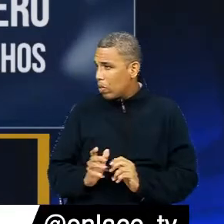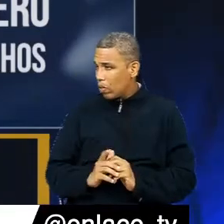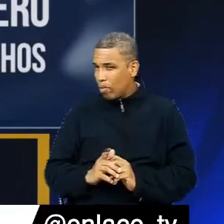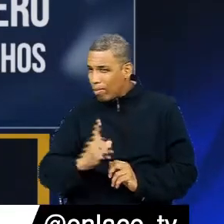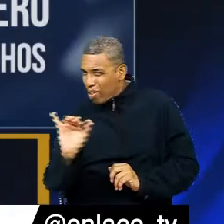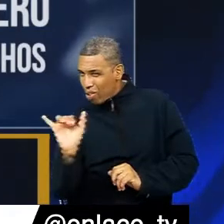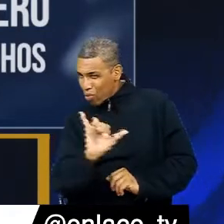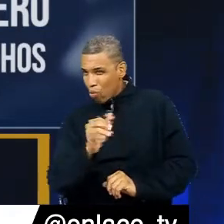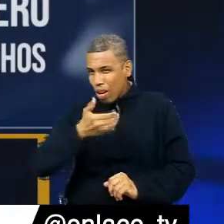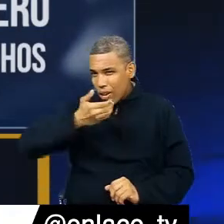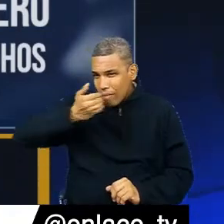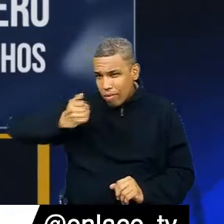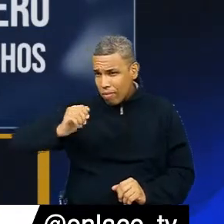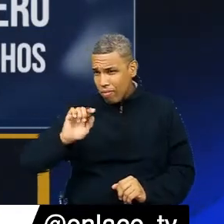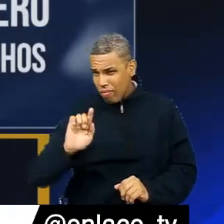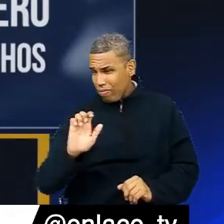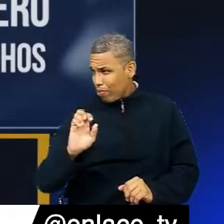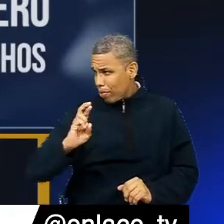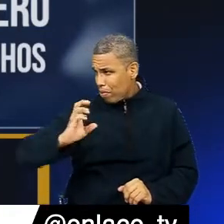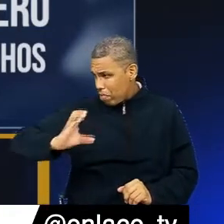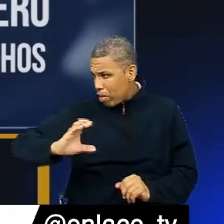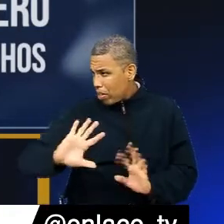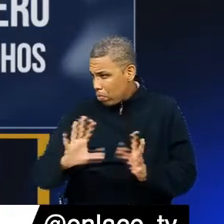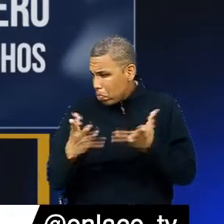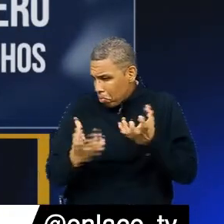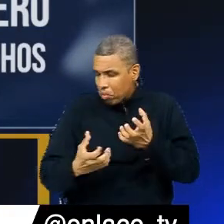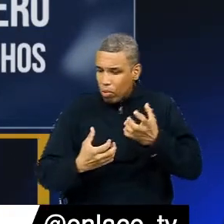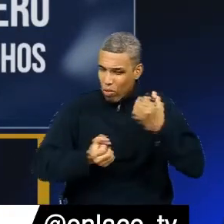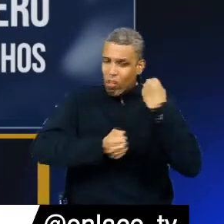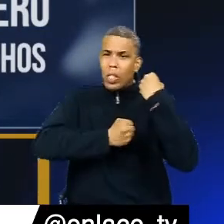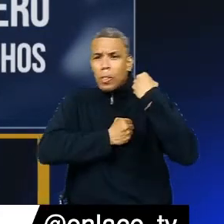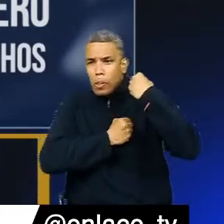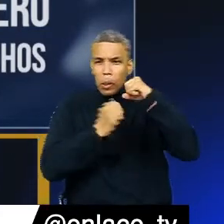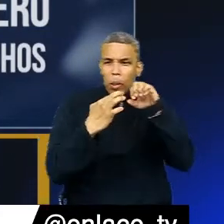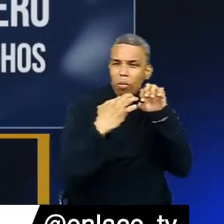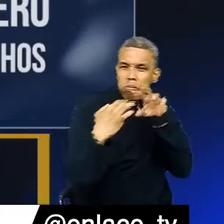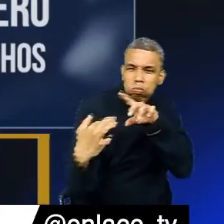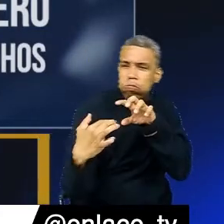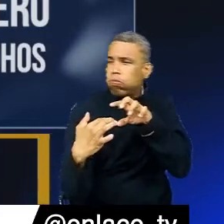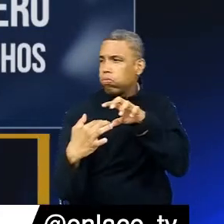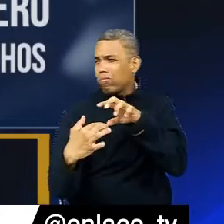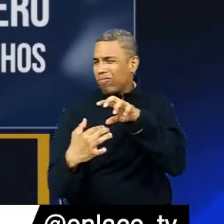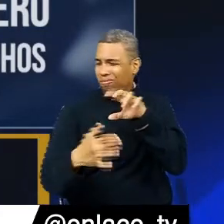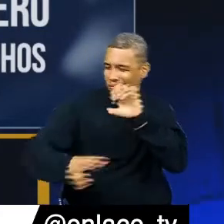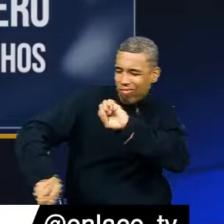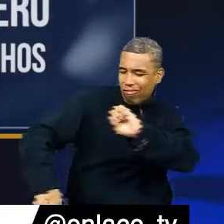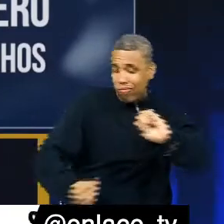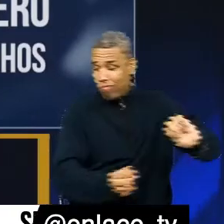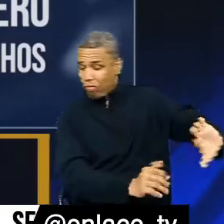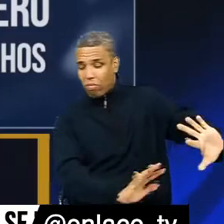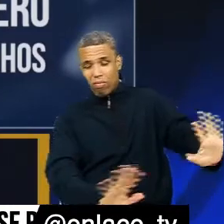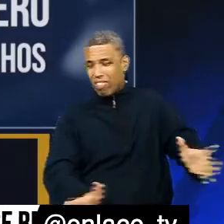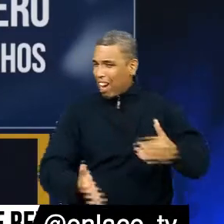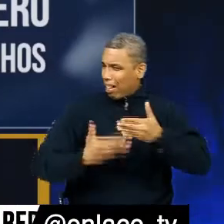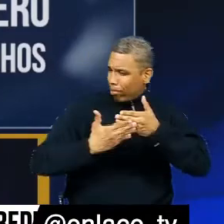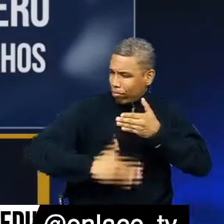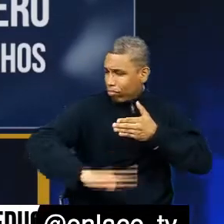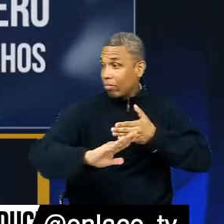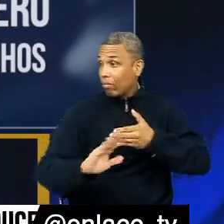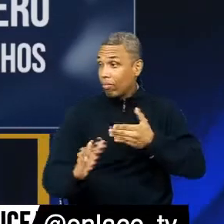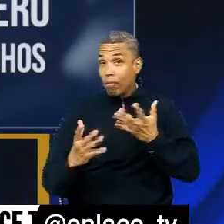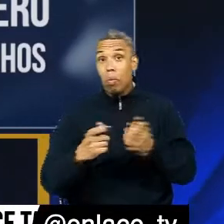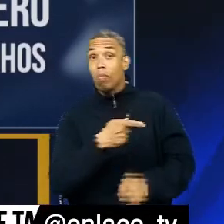gran respaldo político a los actuales acuerdos firmados el